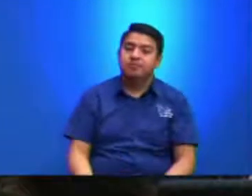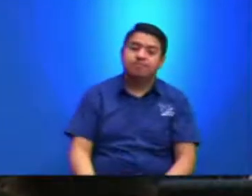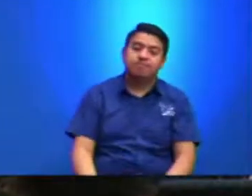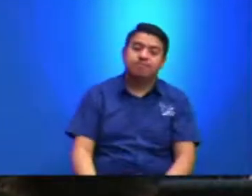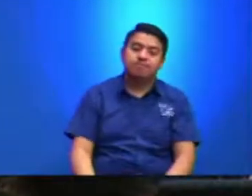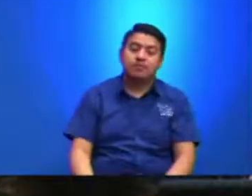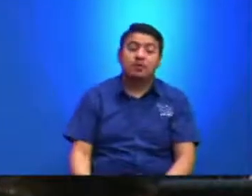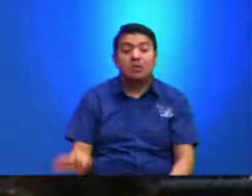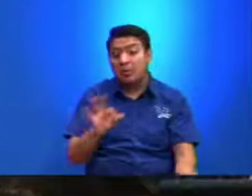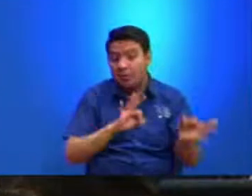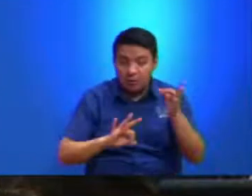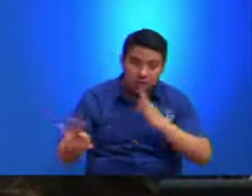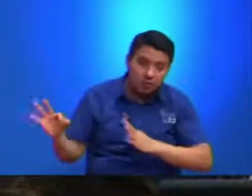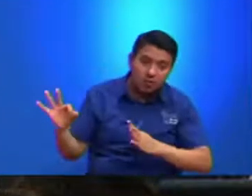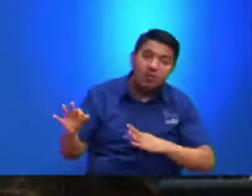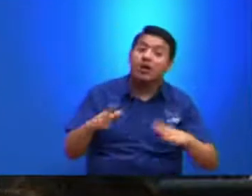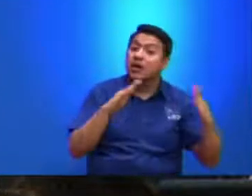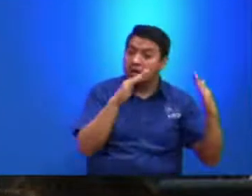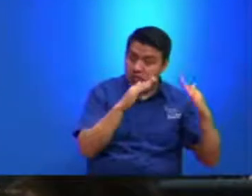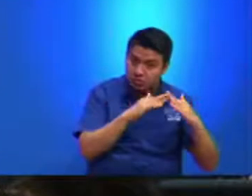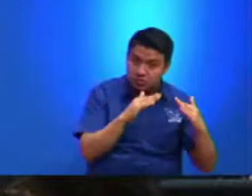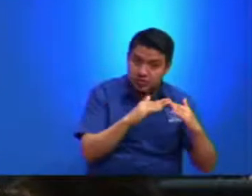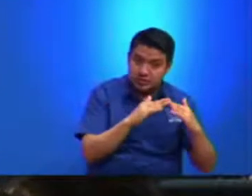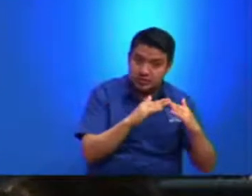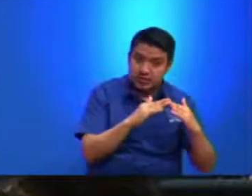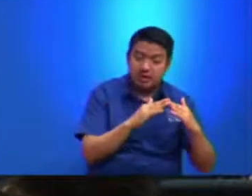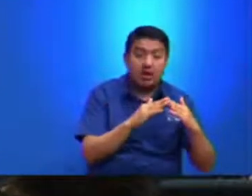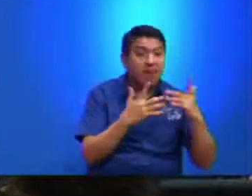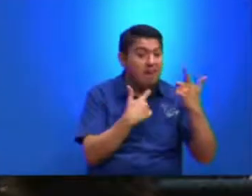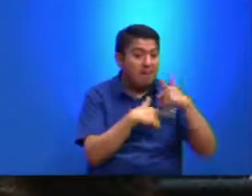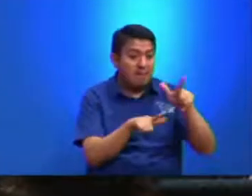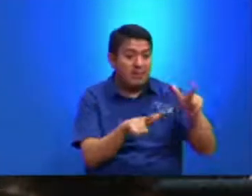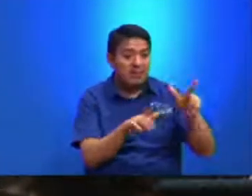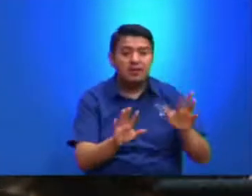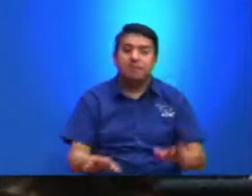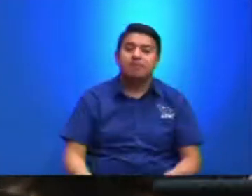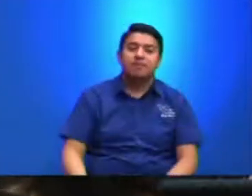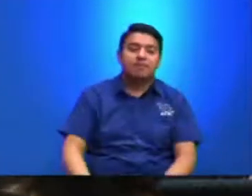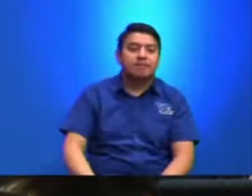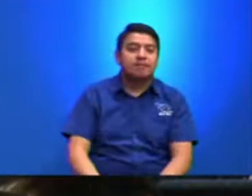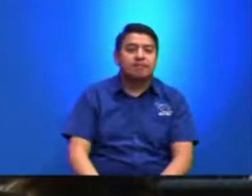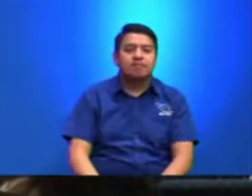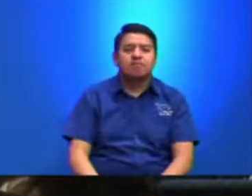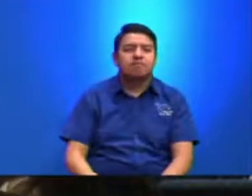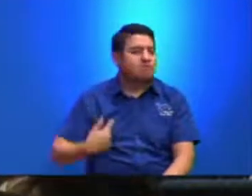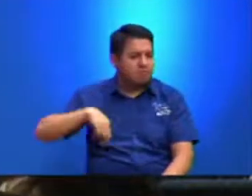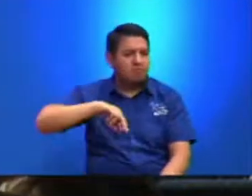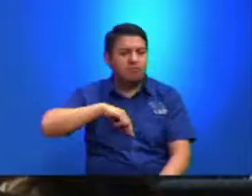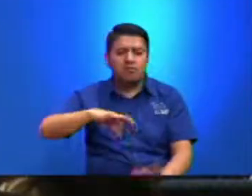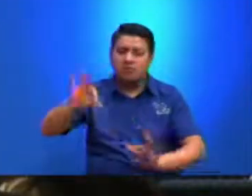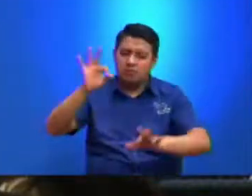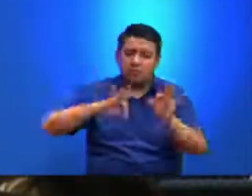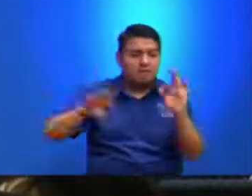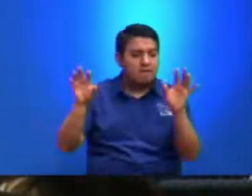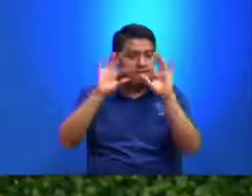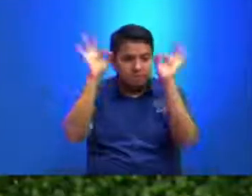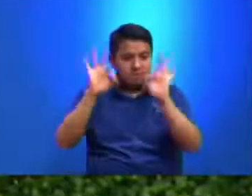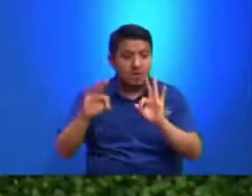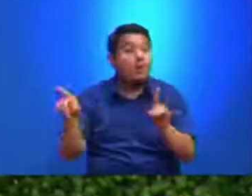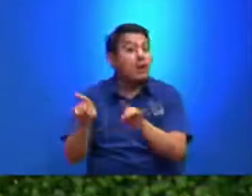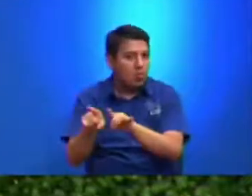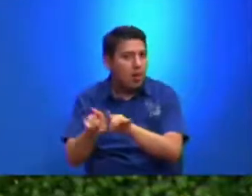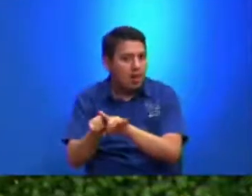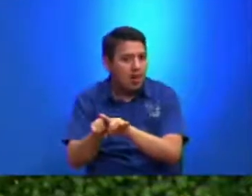su casa como prisión, también lo detiene así, y el arraigado también. Entonces nosotros de alguna manera estamos arraigados en la